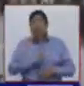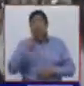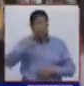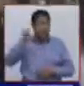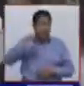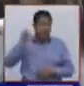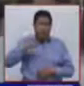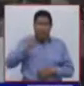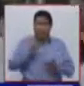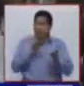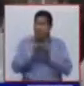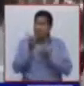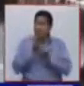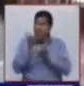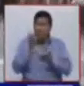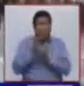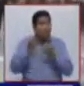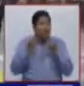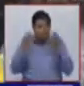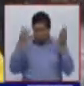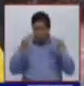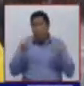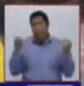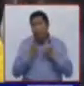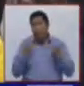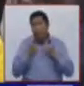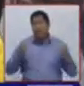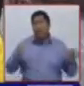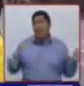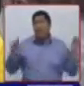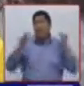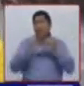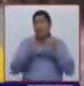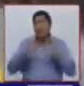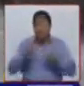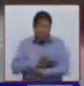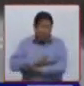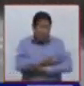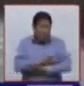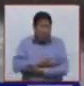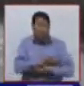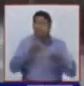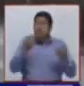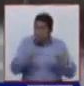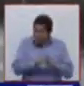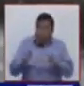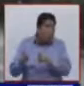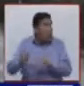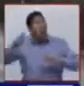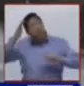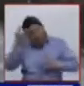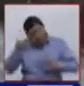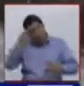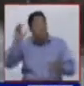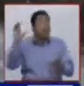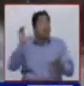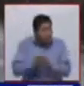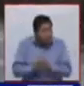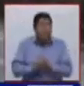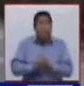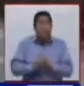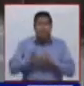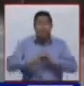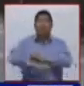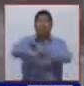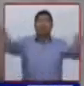Sí, es verdad, está haciendo mucho frío en La Paz, hasta los bebés se están enfermando y yo creo que va a ser como una epidemia